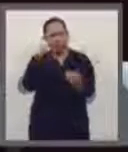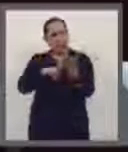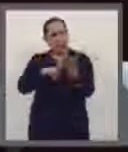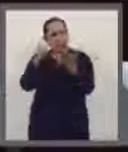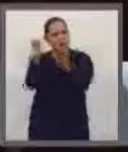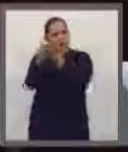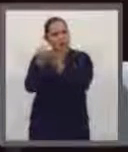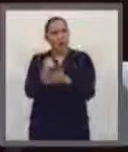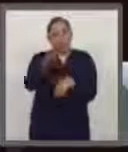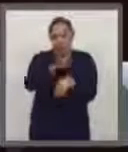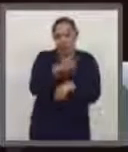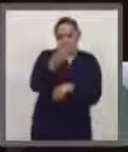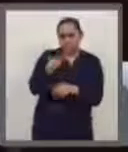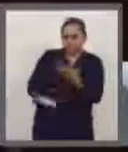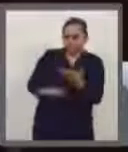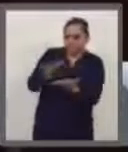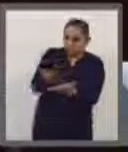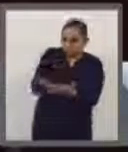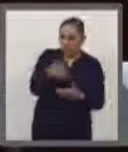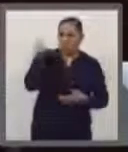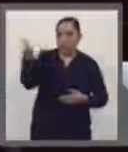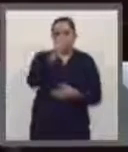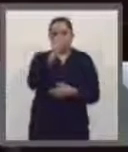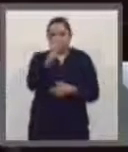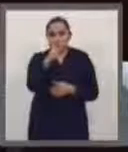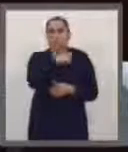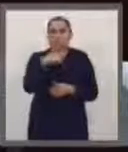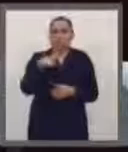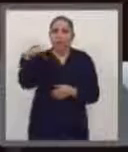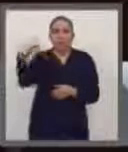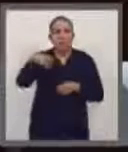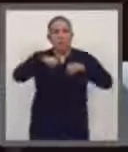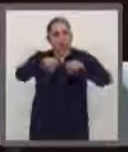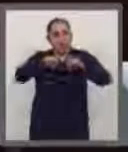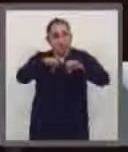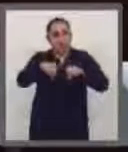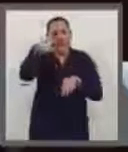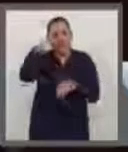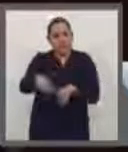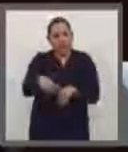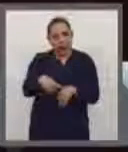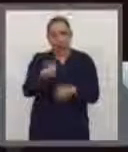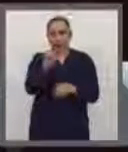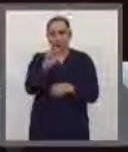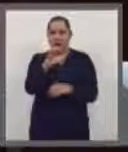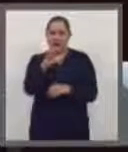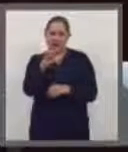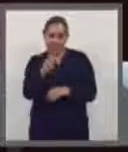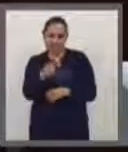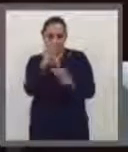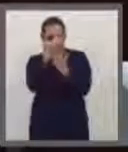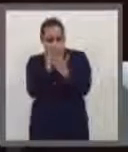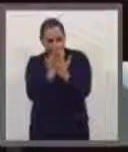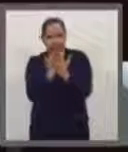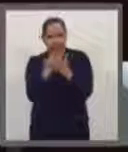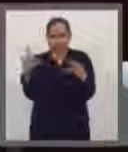la SEP haga eficiente su oficina de acreditación, incorporación y revalidación de